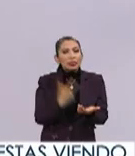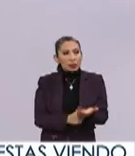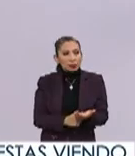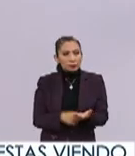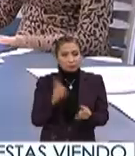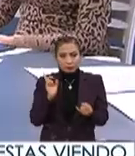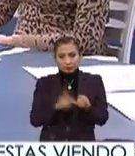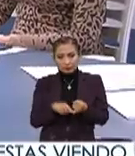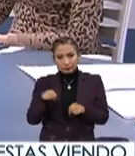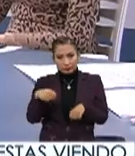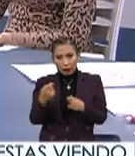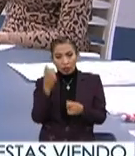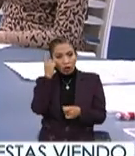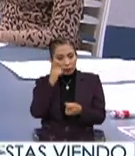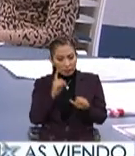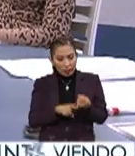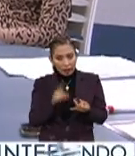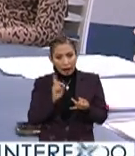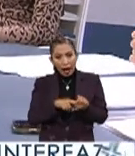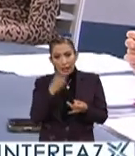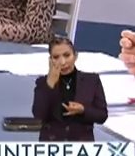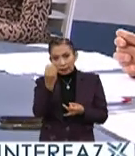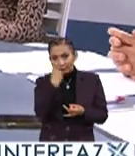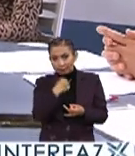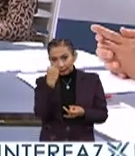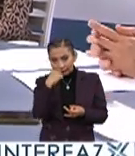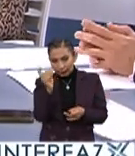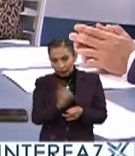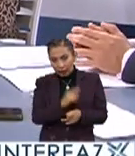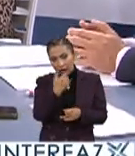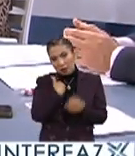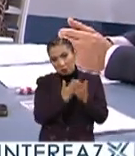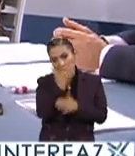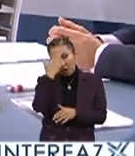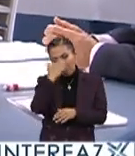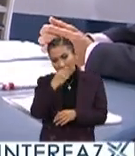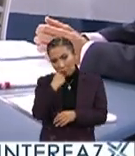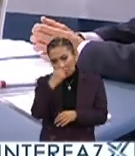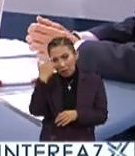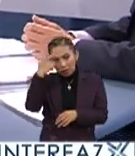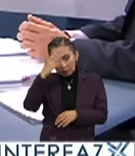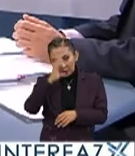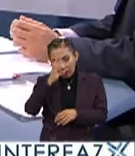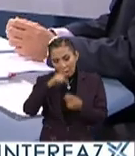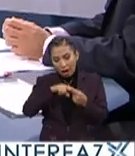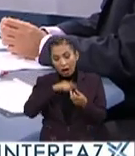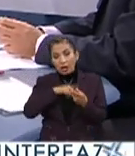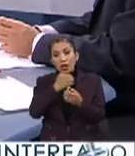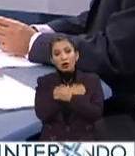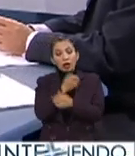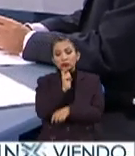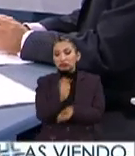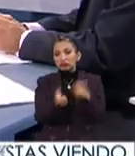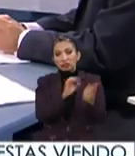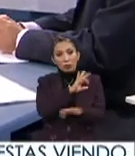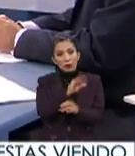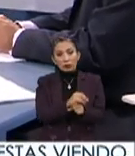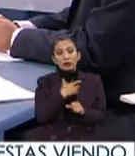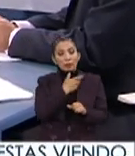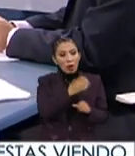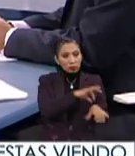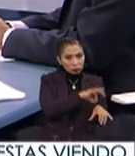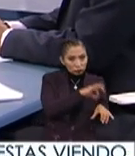interno? Recibe dónde dormir, los 3 alimentos diarios y todo lo que signifique la educación. Tenemos